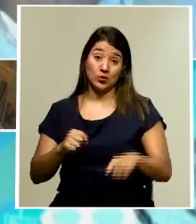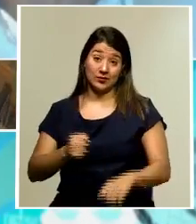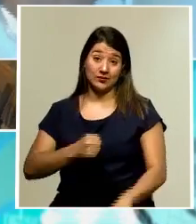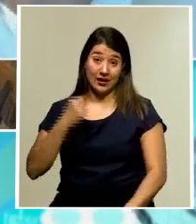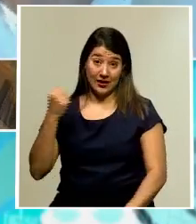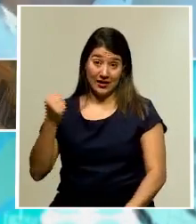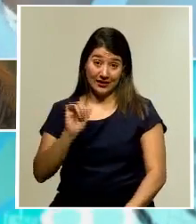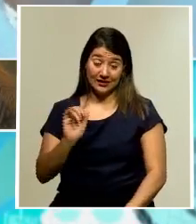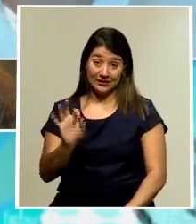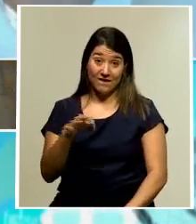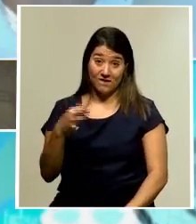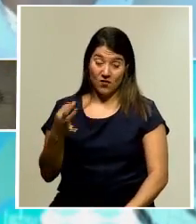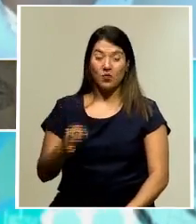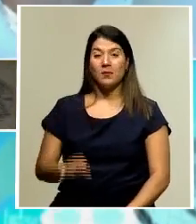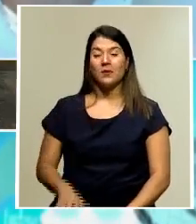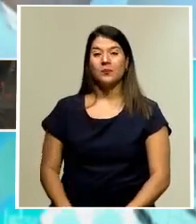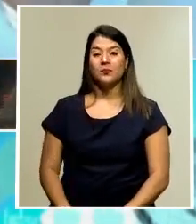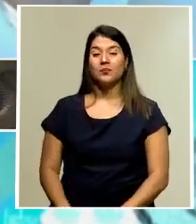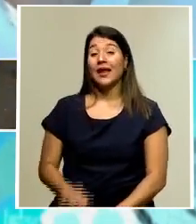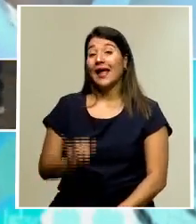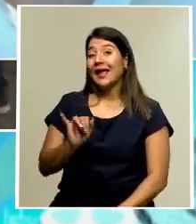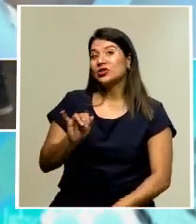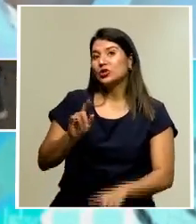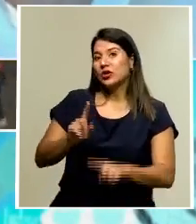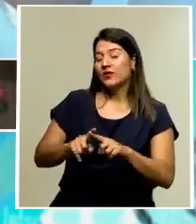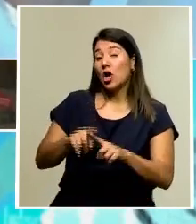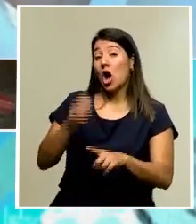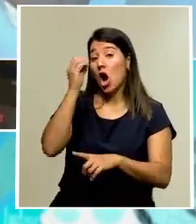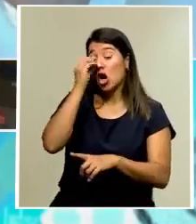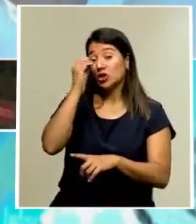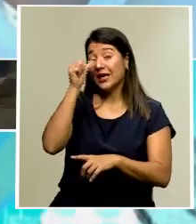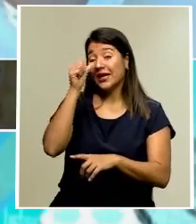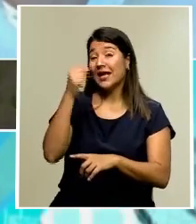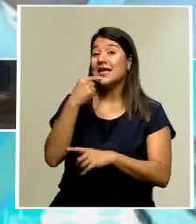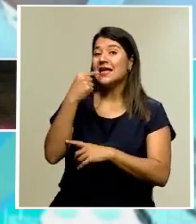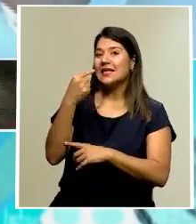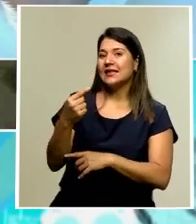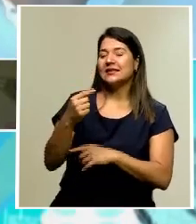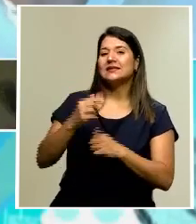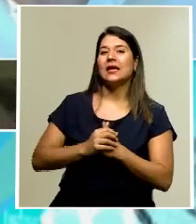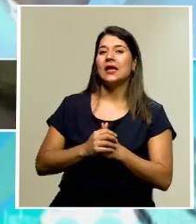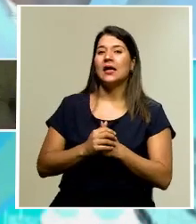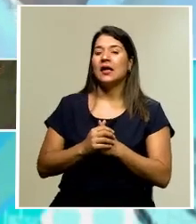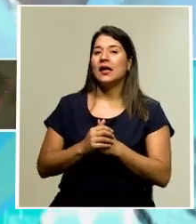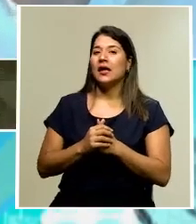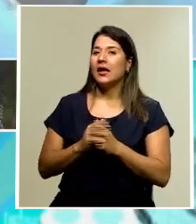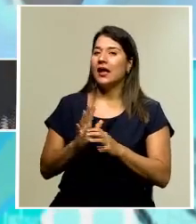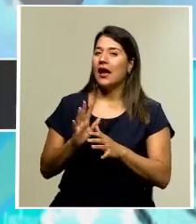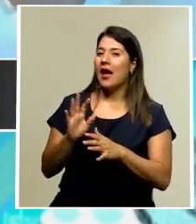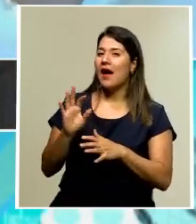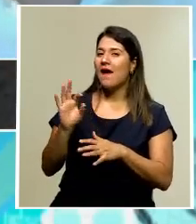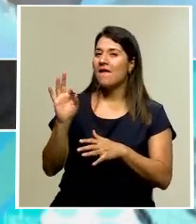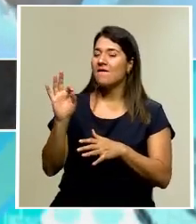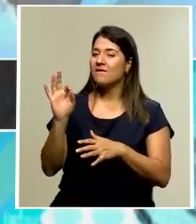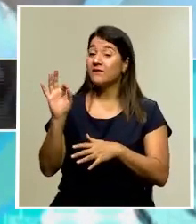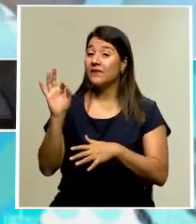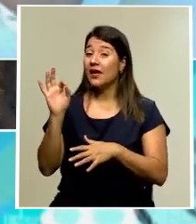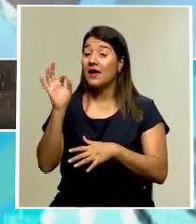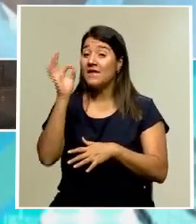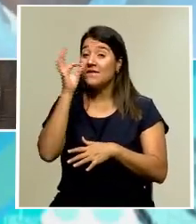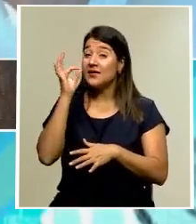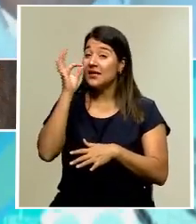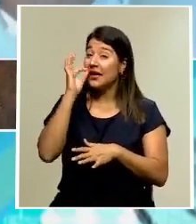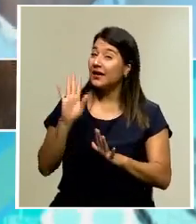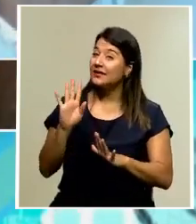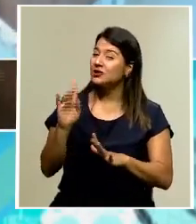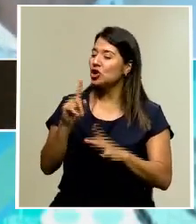posición. Eso hay que verlo, ¿verdad? Don Oscar Arias decía que a don José María no le daban los números afuera. Bueno, dependiendo del contexto, y